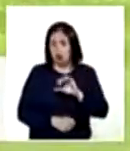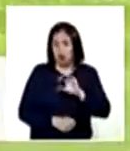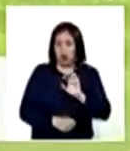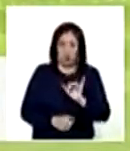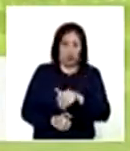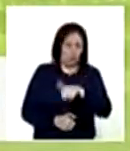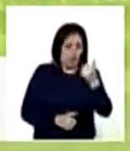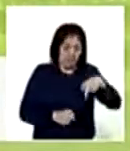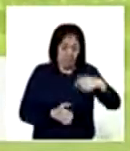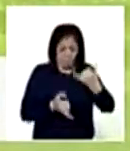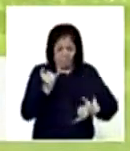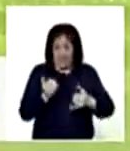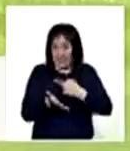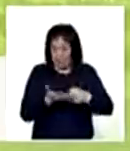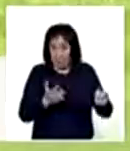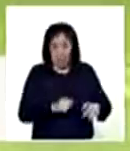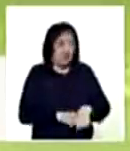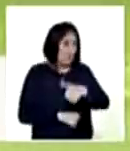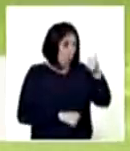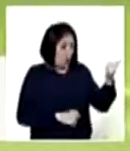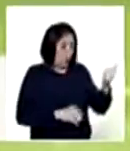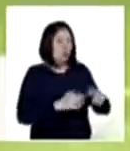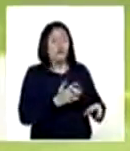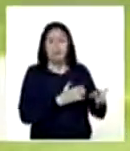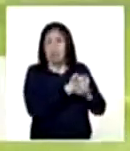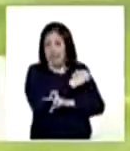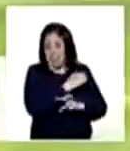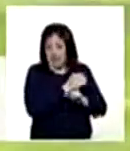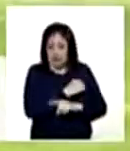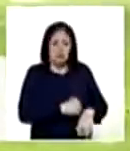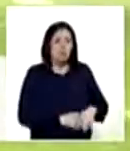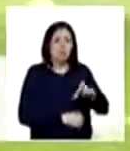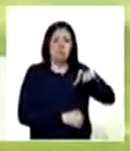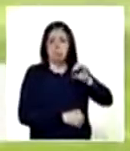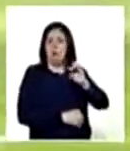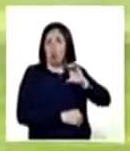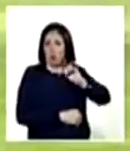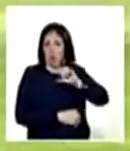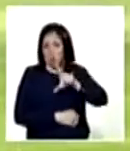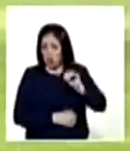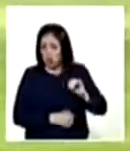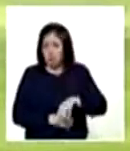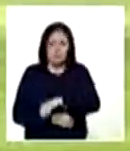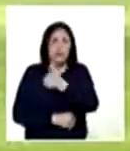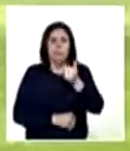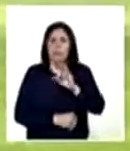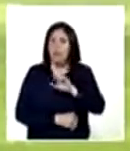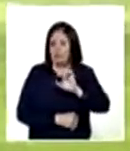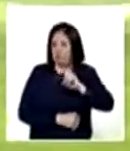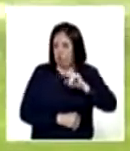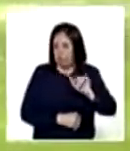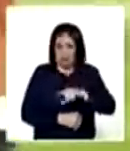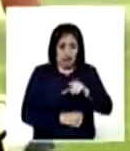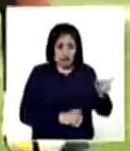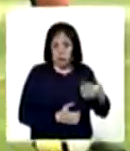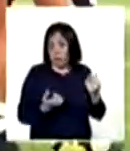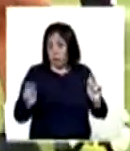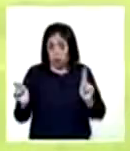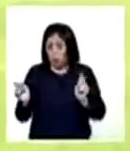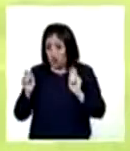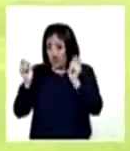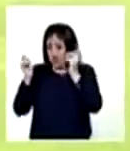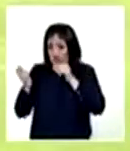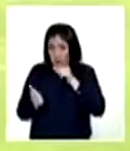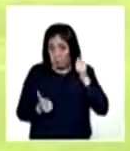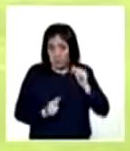los otros futbolistas que actúan en el extranjero, como Paolo Guerrero y Jefferson Farfán. Estas personas, estos futbolistas no celebraron entonces ayer y